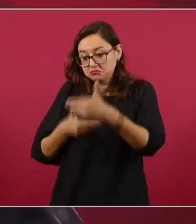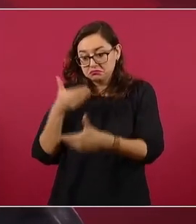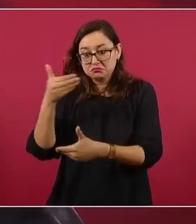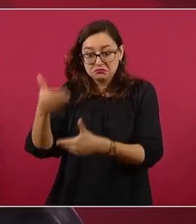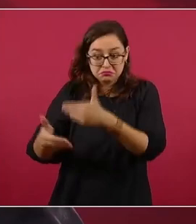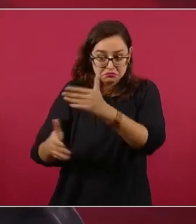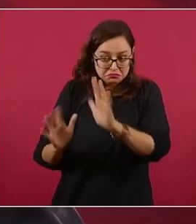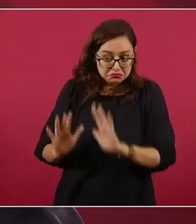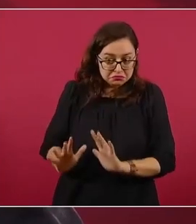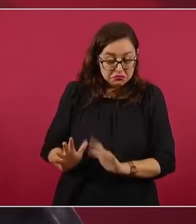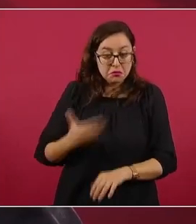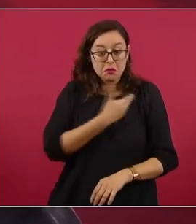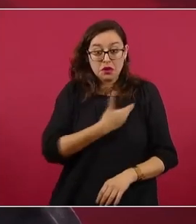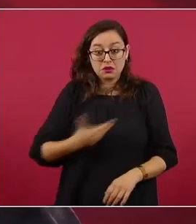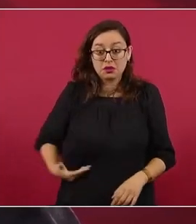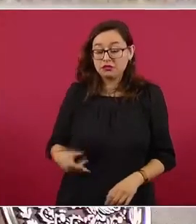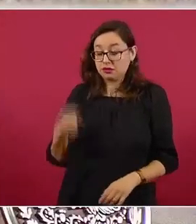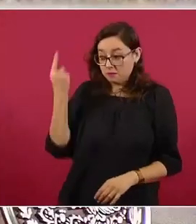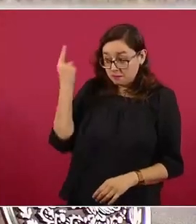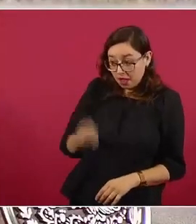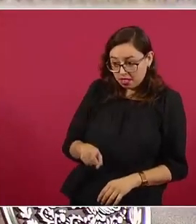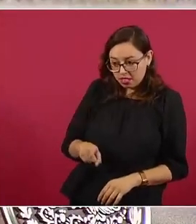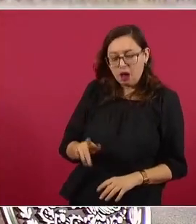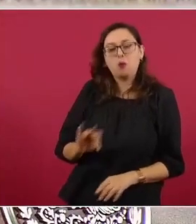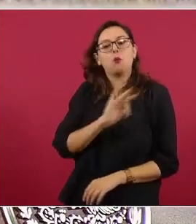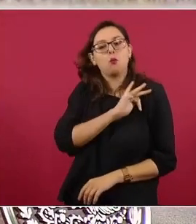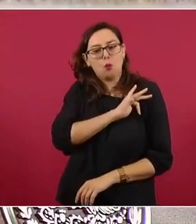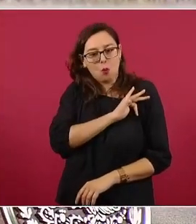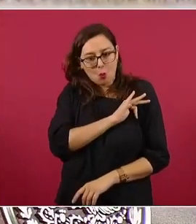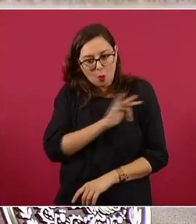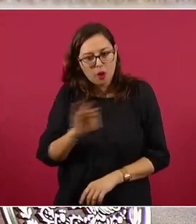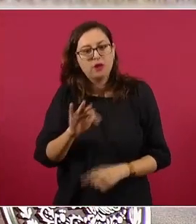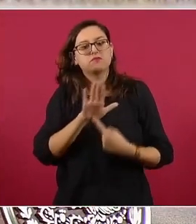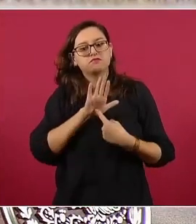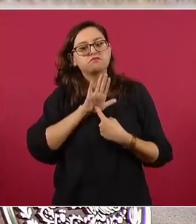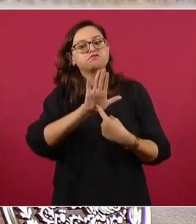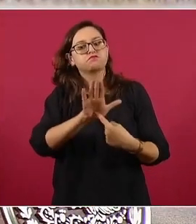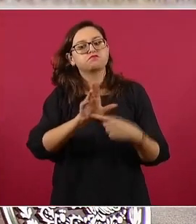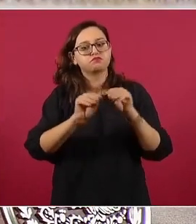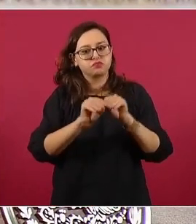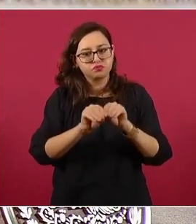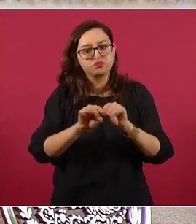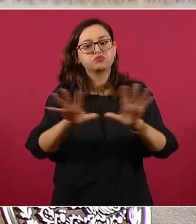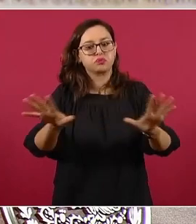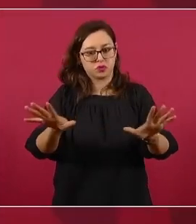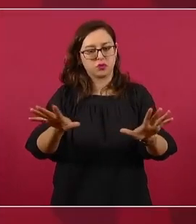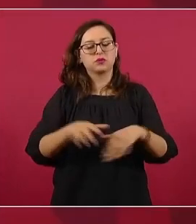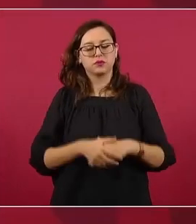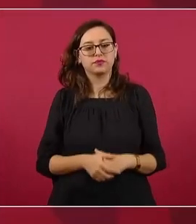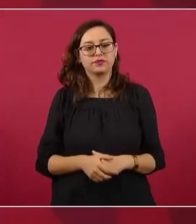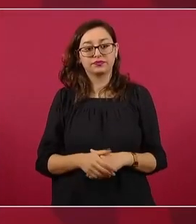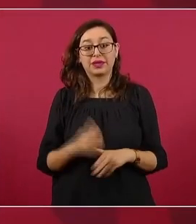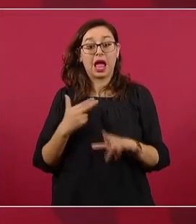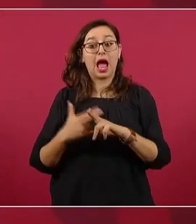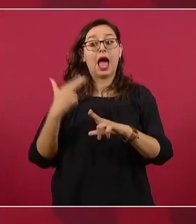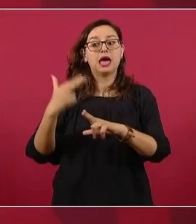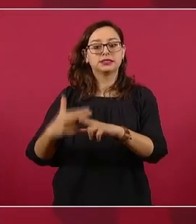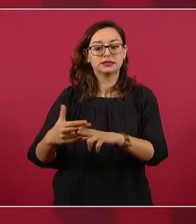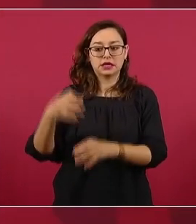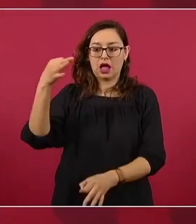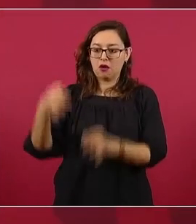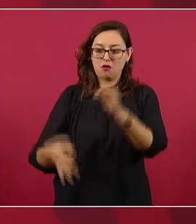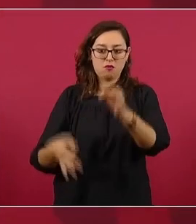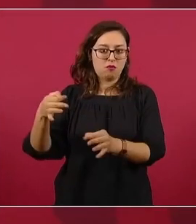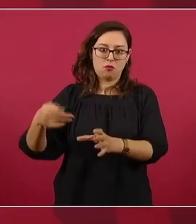a conocer datos de procedimientos en donde el Estado mexicano está